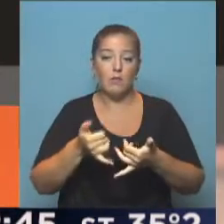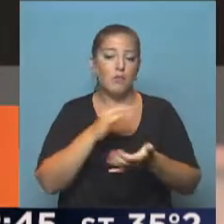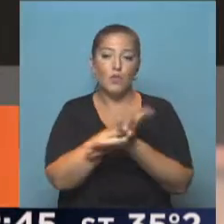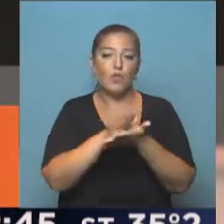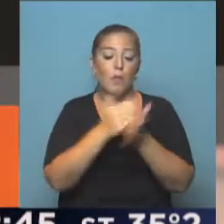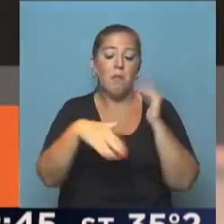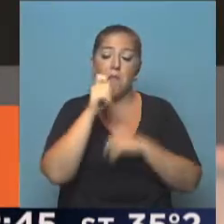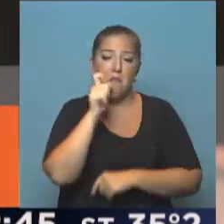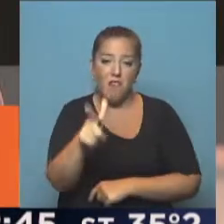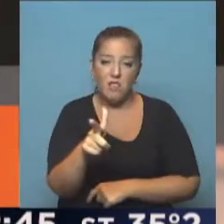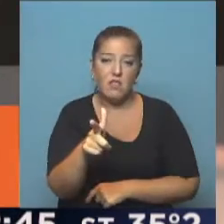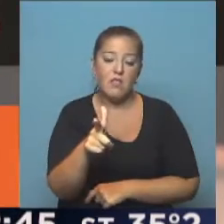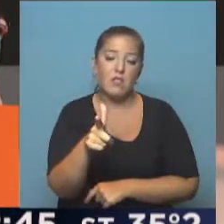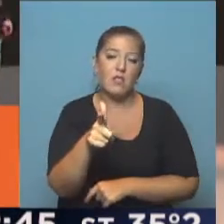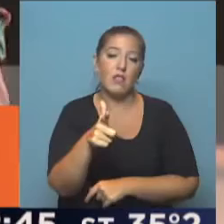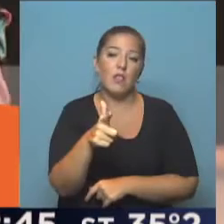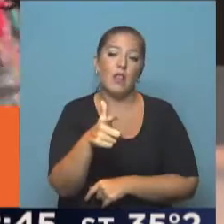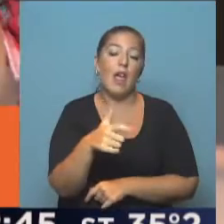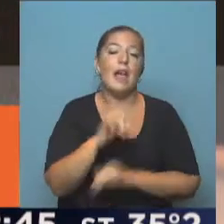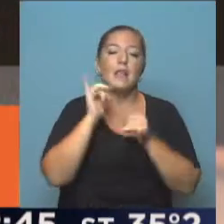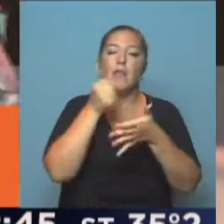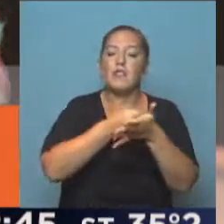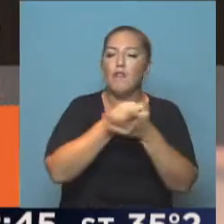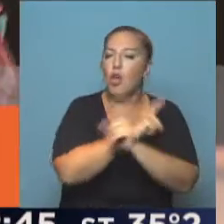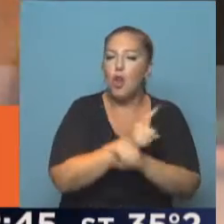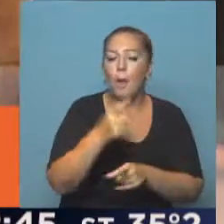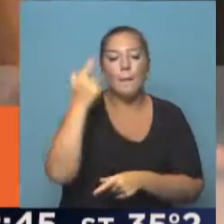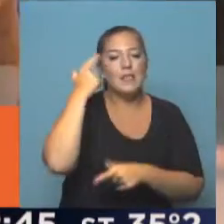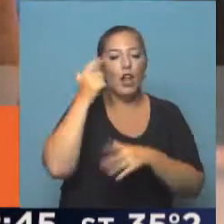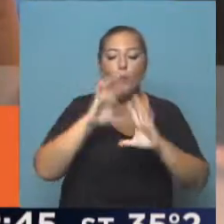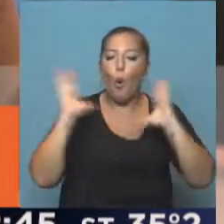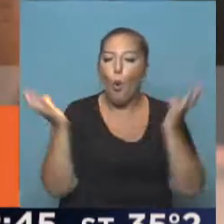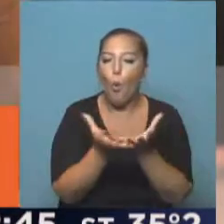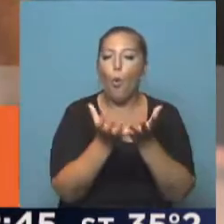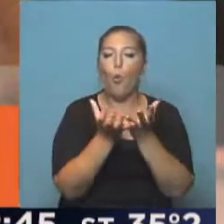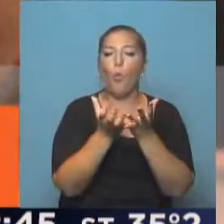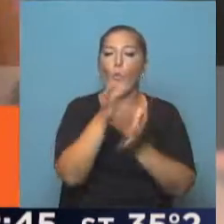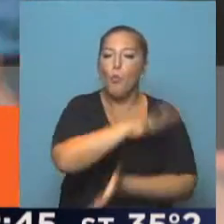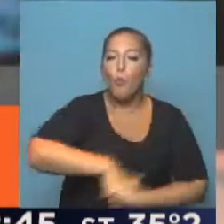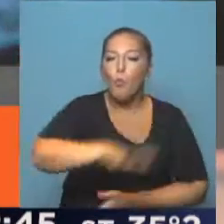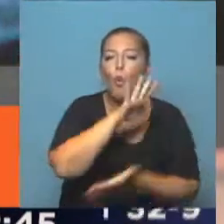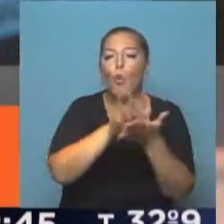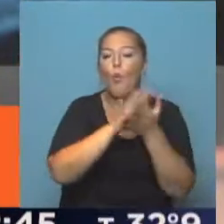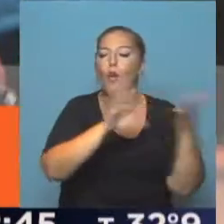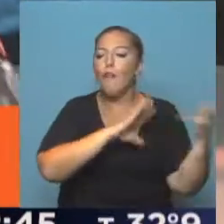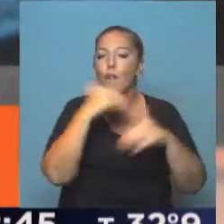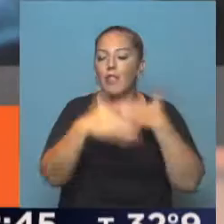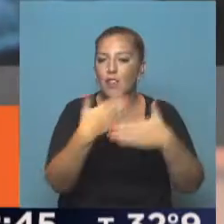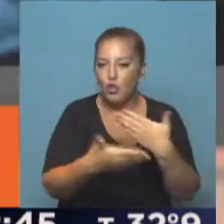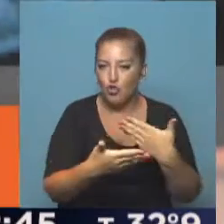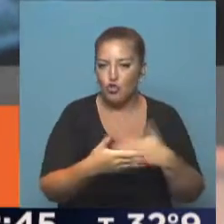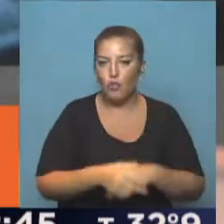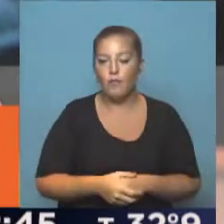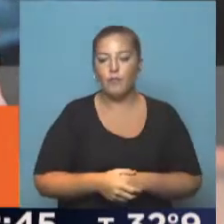solución más fácil en ese caso, no aceptar el desafío de pensar en bloque, en términos de bloque regional, un nuevo modelo de desarrollo.